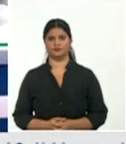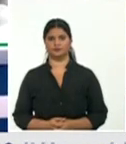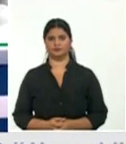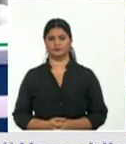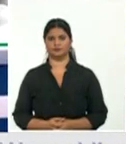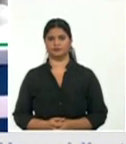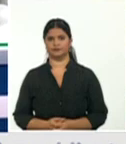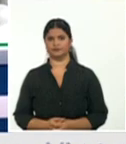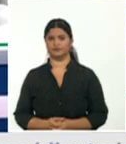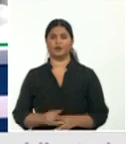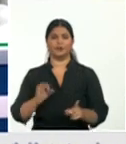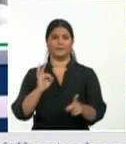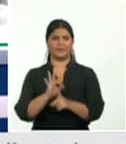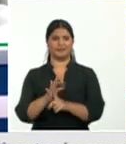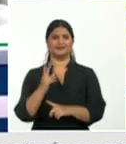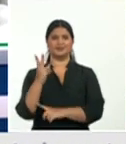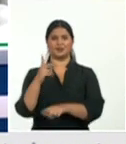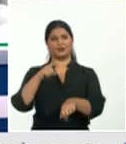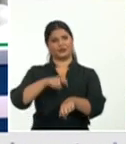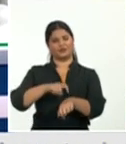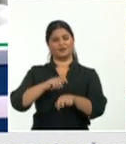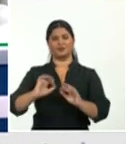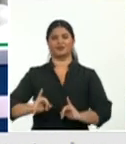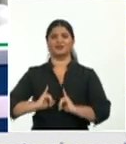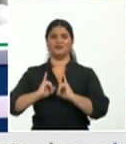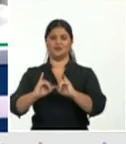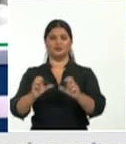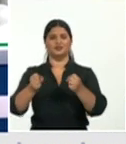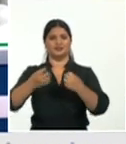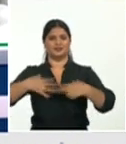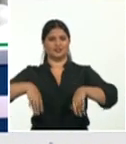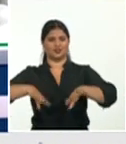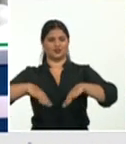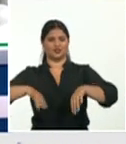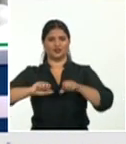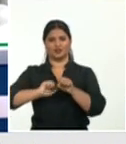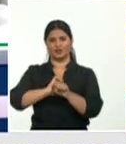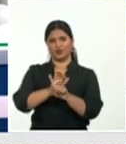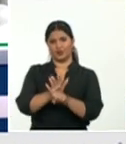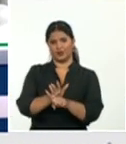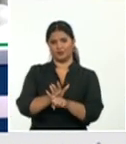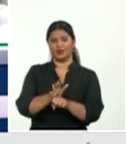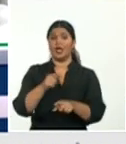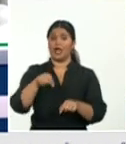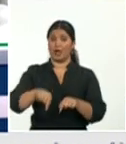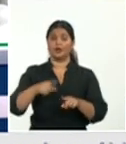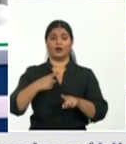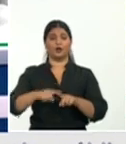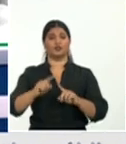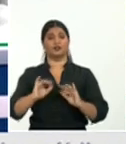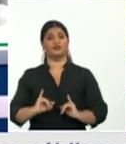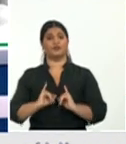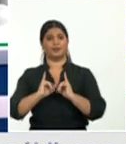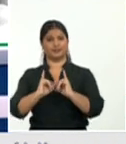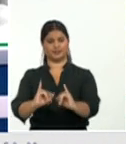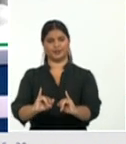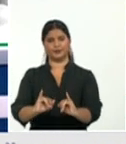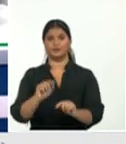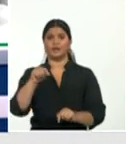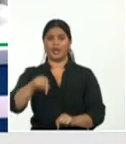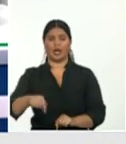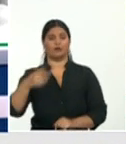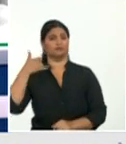Segundo momento en esta conferencia de prensa dedicado al análisis de otros temas en la contención de la pandemia. Y tenemos un contacto